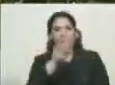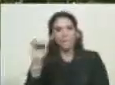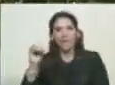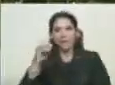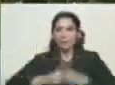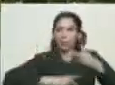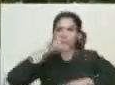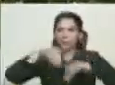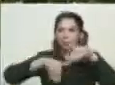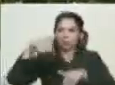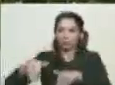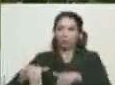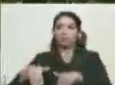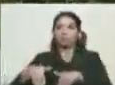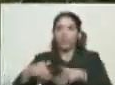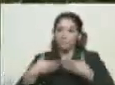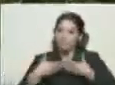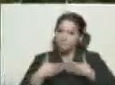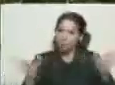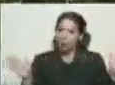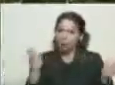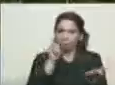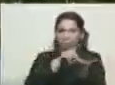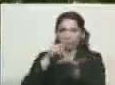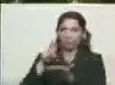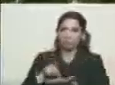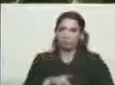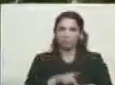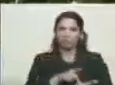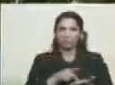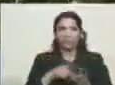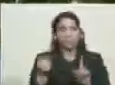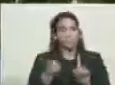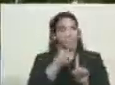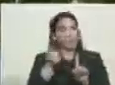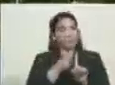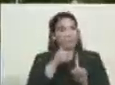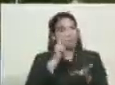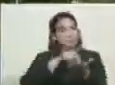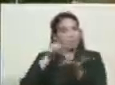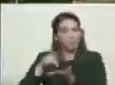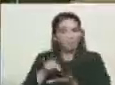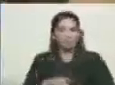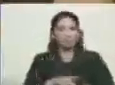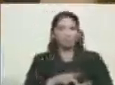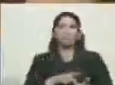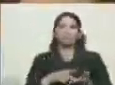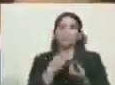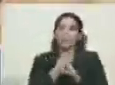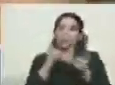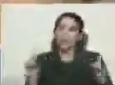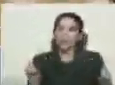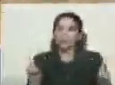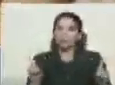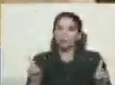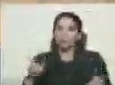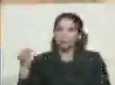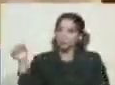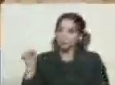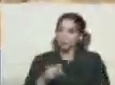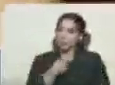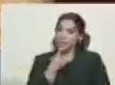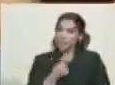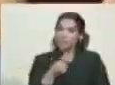procesos electorales con amplia participación protagónica, participación democrática. Y ha dicho que la